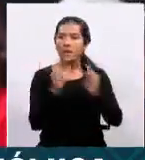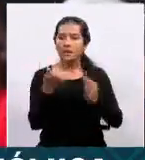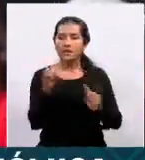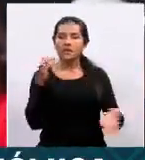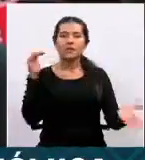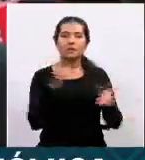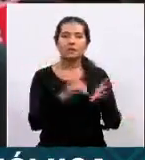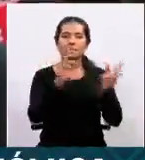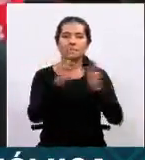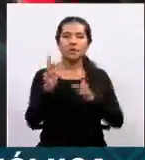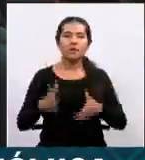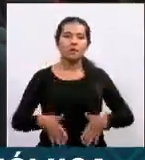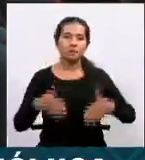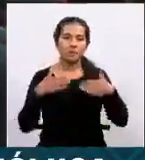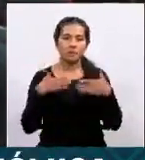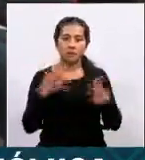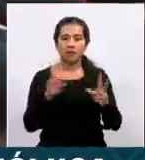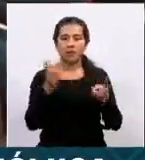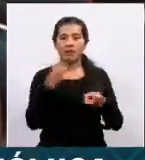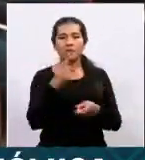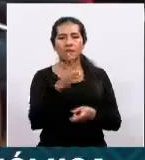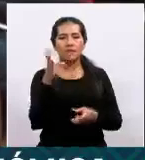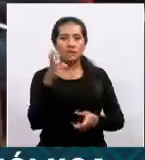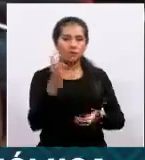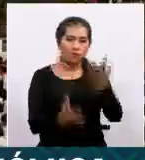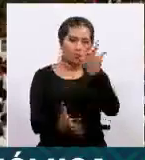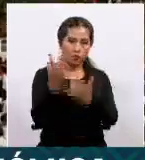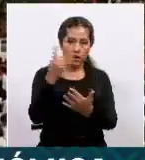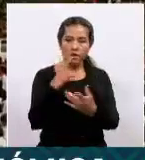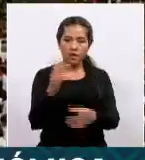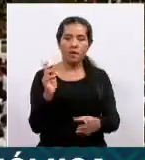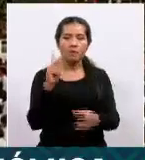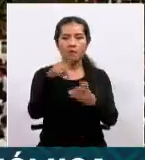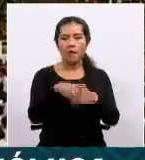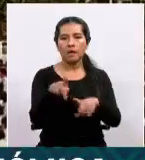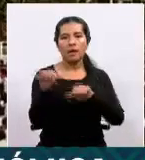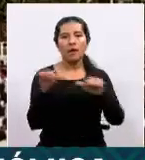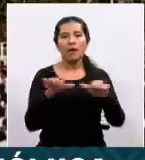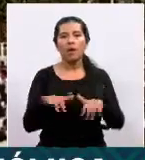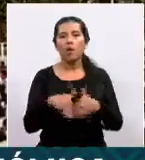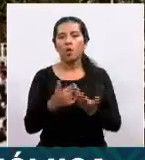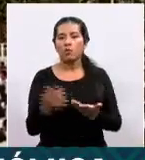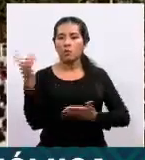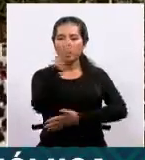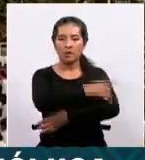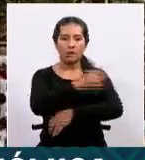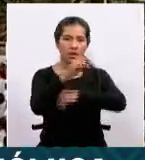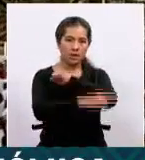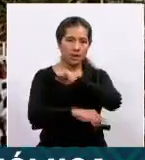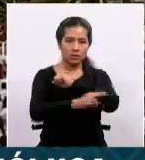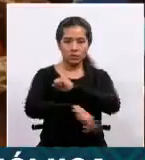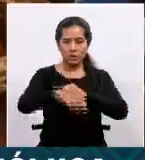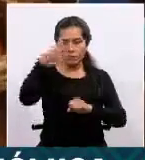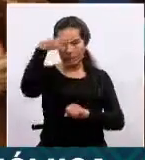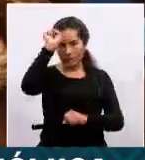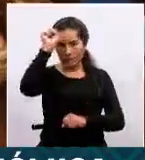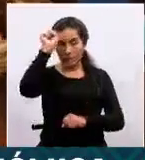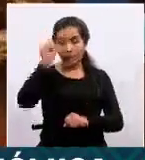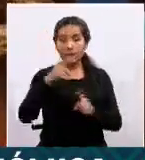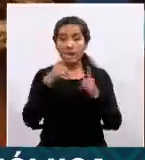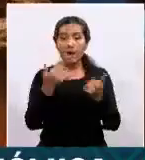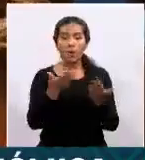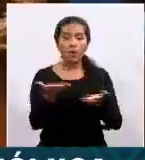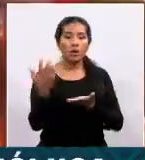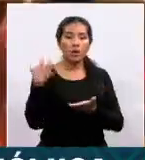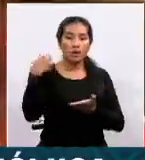habitantes de la provincia Cienfuegos, en la que participaron en el acto por el Día Nacional de la Rebeldía. El jefe de